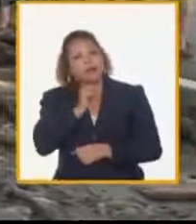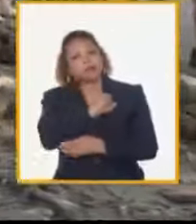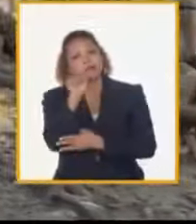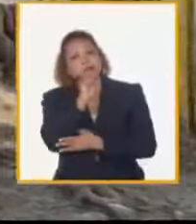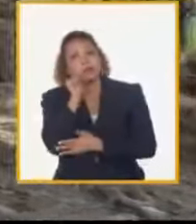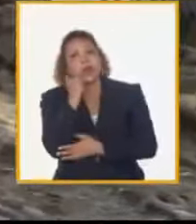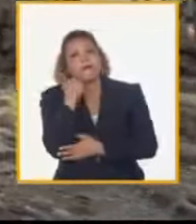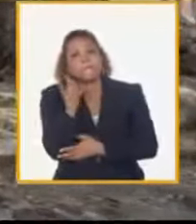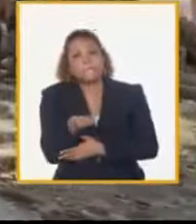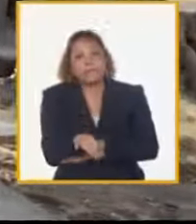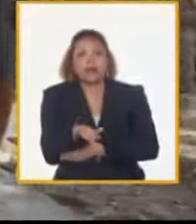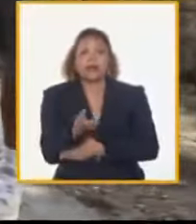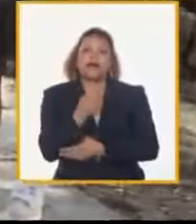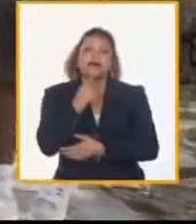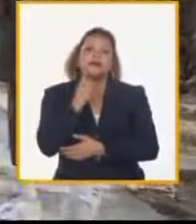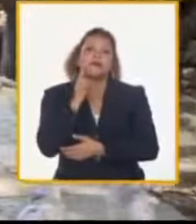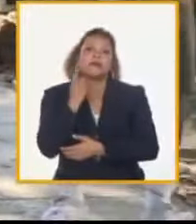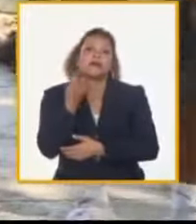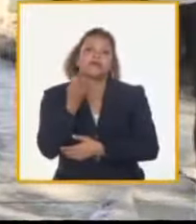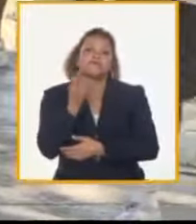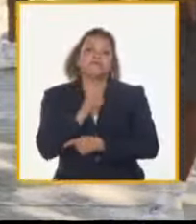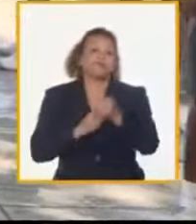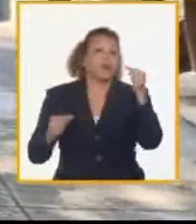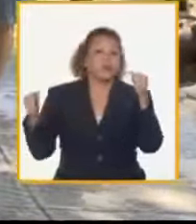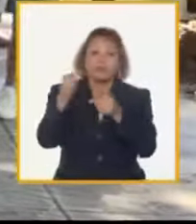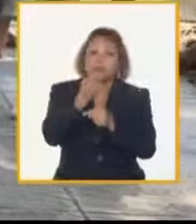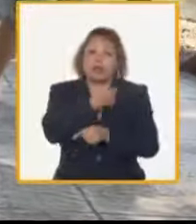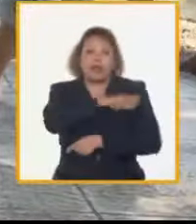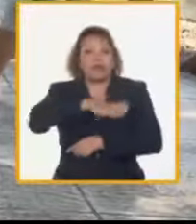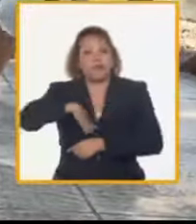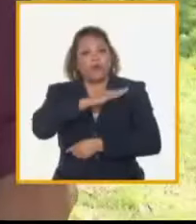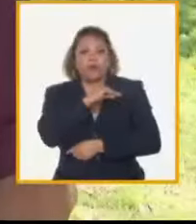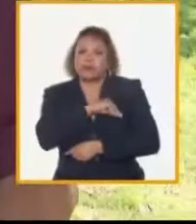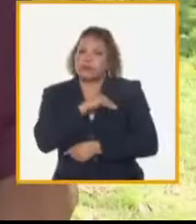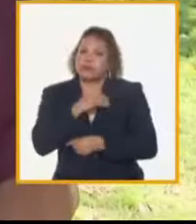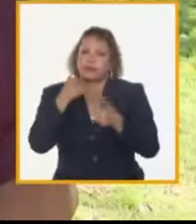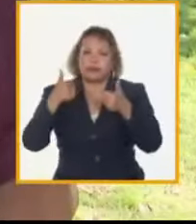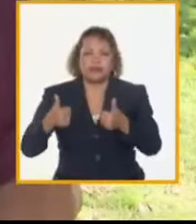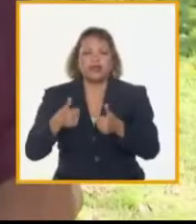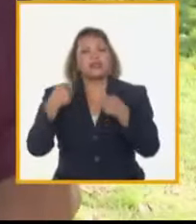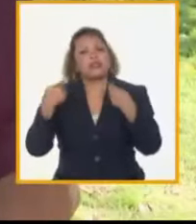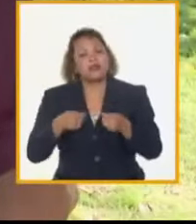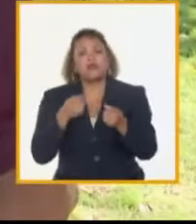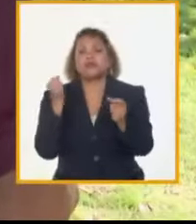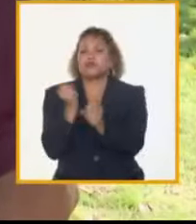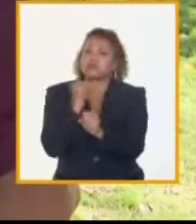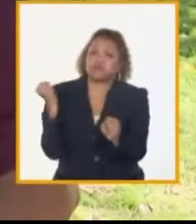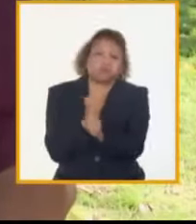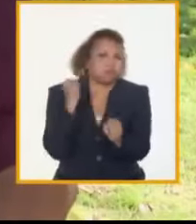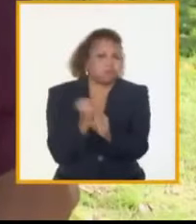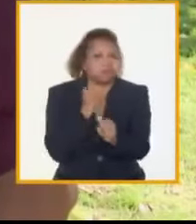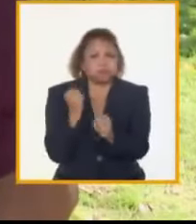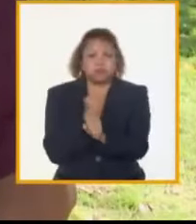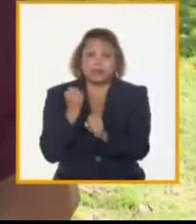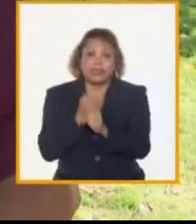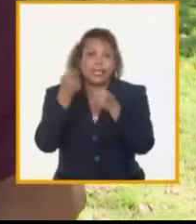podemos lograr más para lograr la satisfacción del pueblo, que es nuestro principal objetivo. Tenemos que trabajar y seguir trabajando duro. Si las condiciones nos